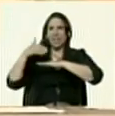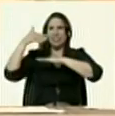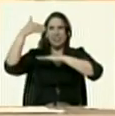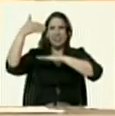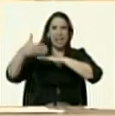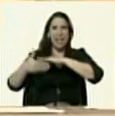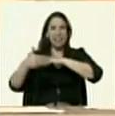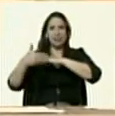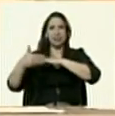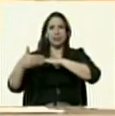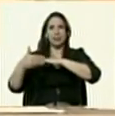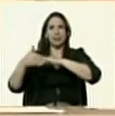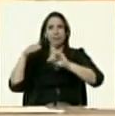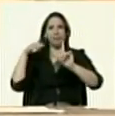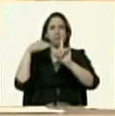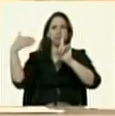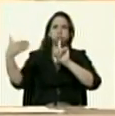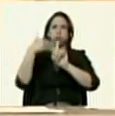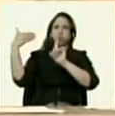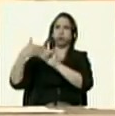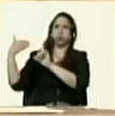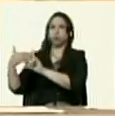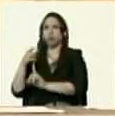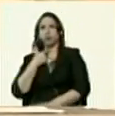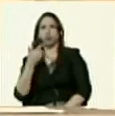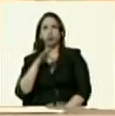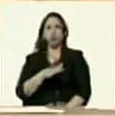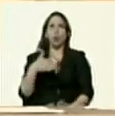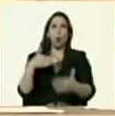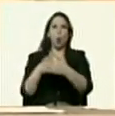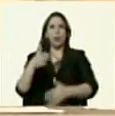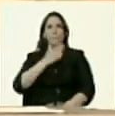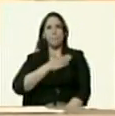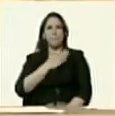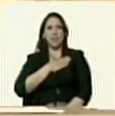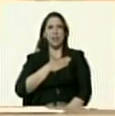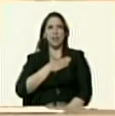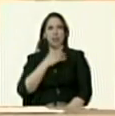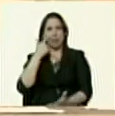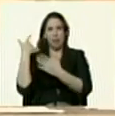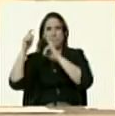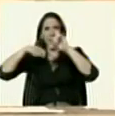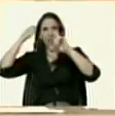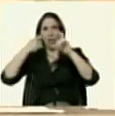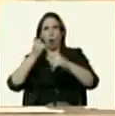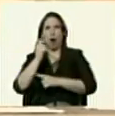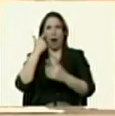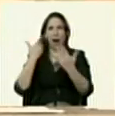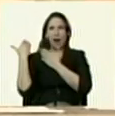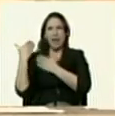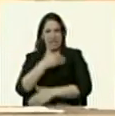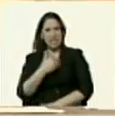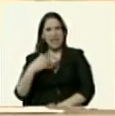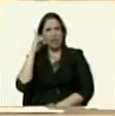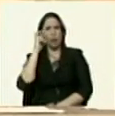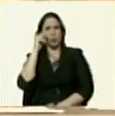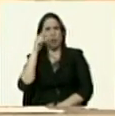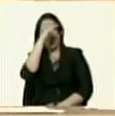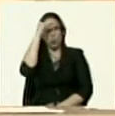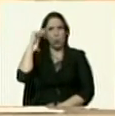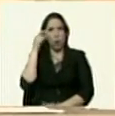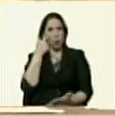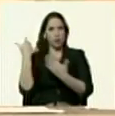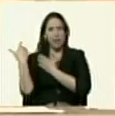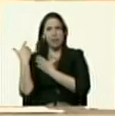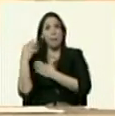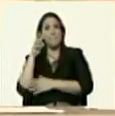intento de asesinato contra mí y contra nosotros el 4 de agosto del año pasado. ¿Tenemos el video? ¿Quieren escuchar a Julio Borges? Para que ustedes vean